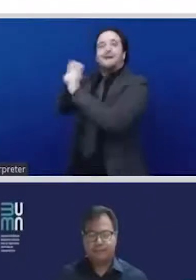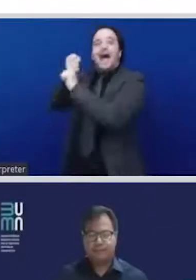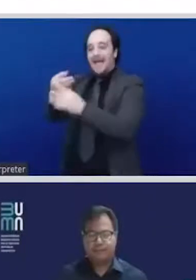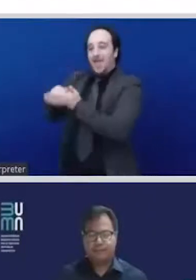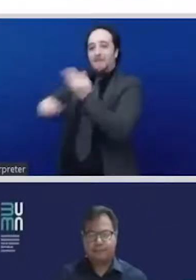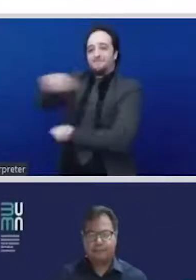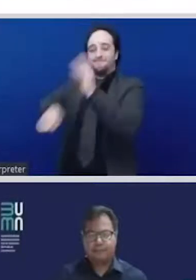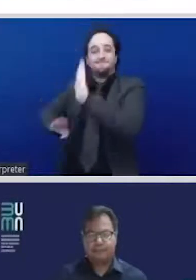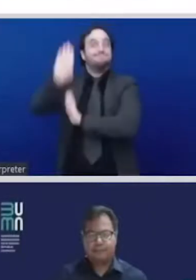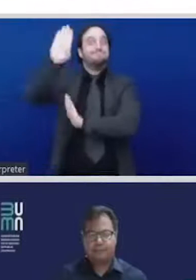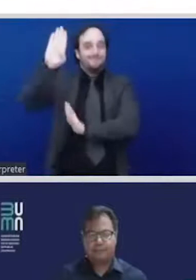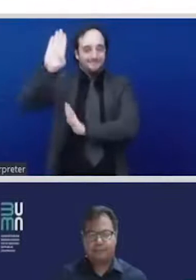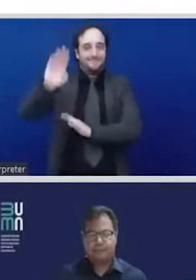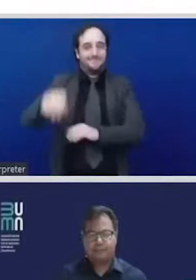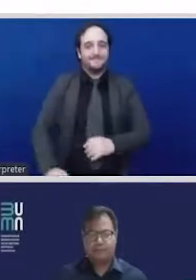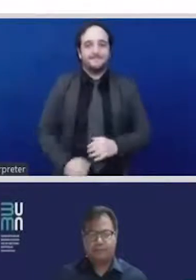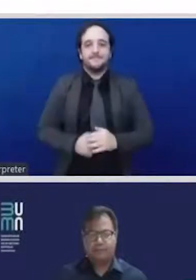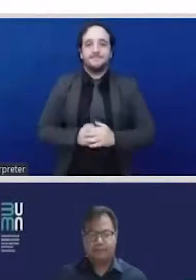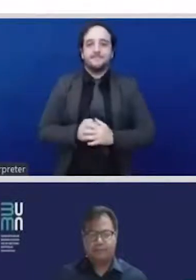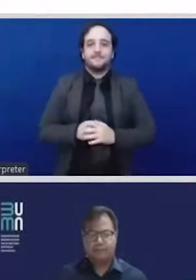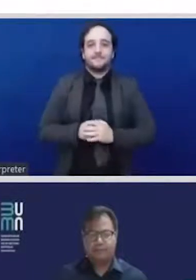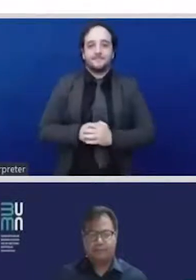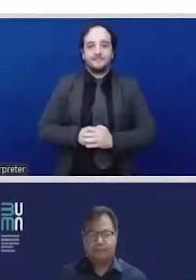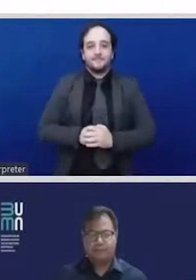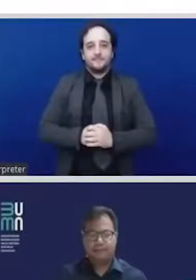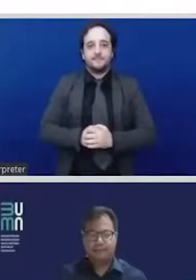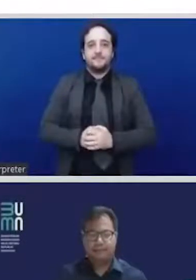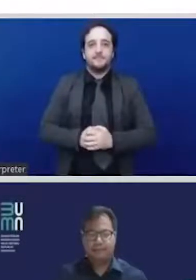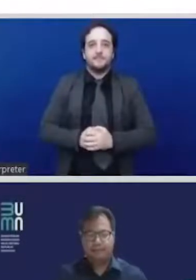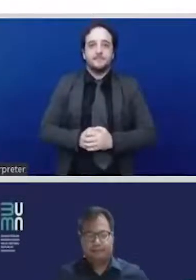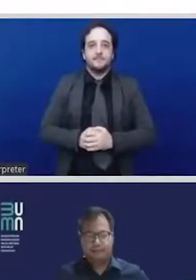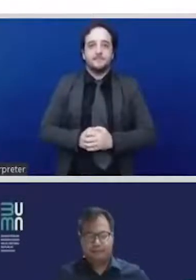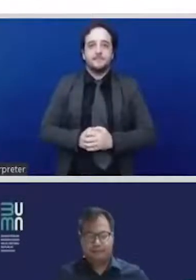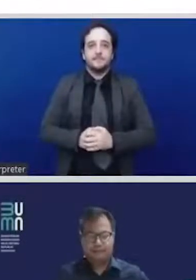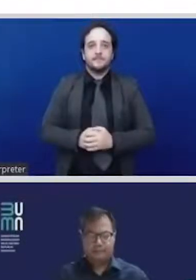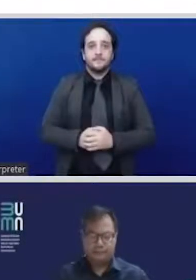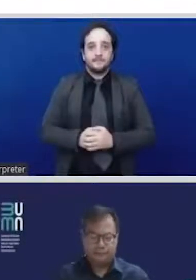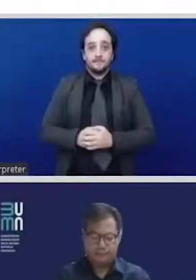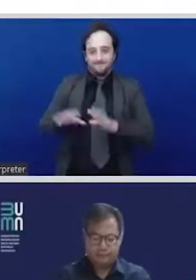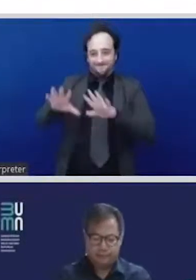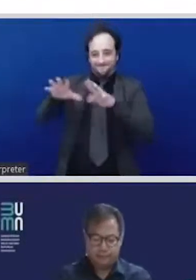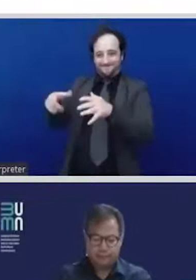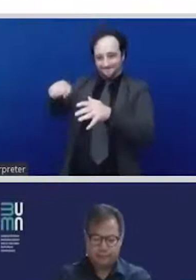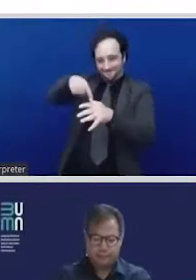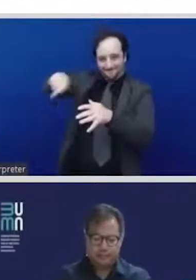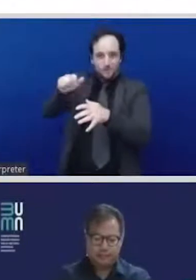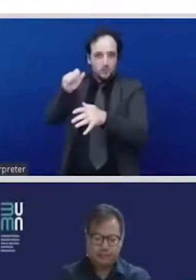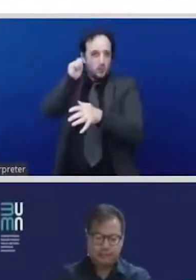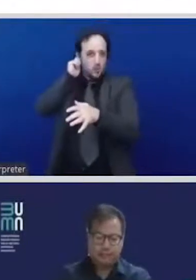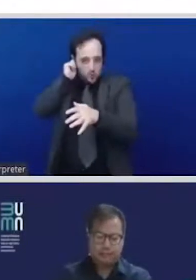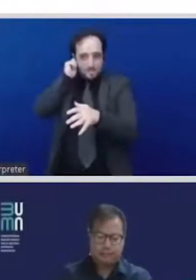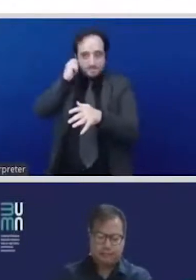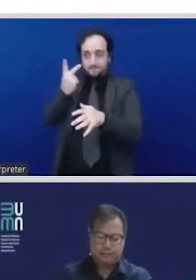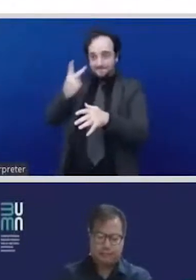afectadas por la crisis, pero también promueva acciones afirmativas, para que las mujeres también puedan participar en los sectores claves de la recuperación sostenible,